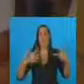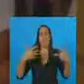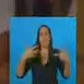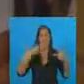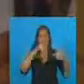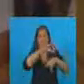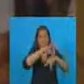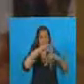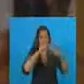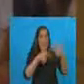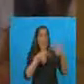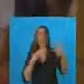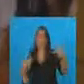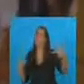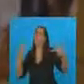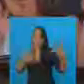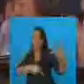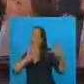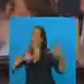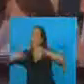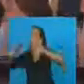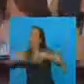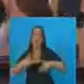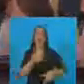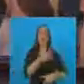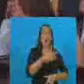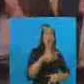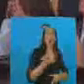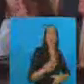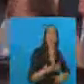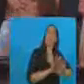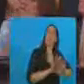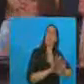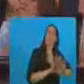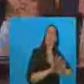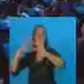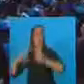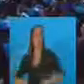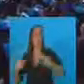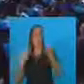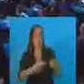son cubiertas gratuitamente, para los que no tengan obra social, por el Sistema de Salud Público Nacional.